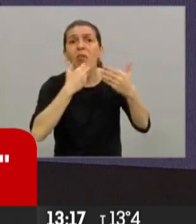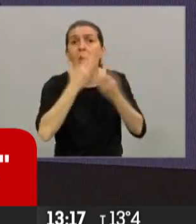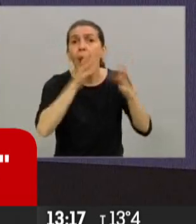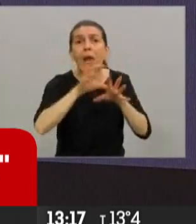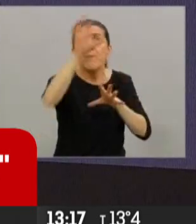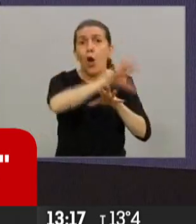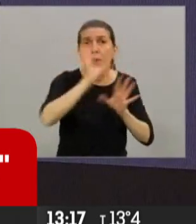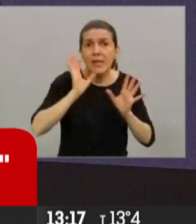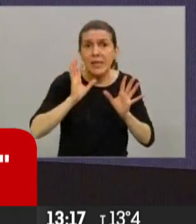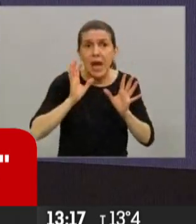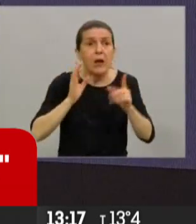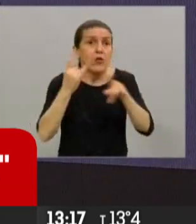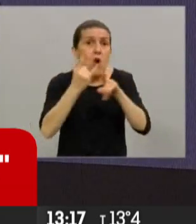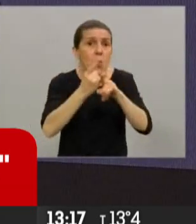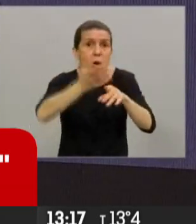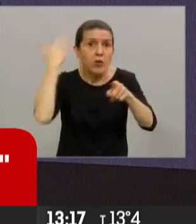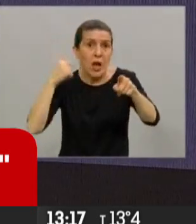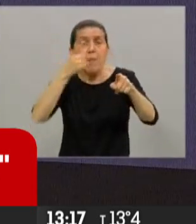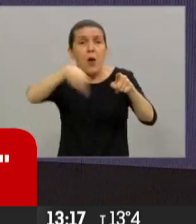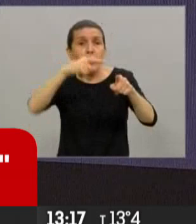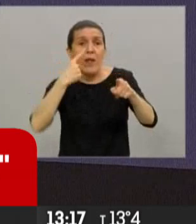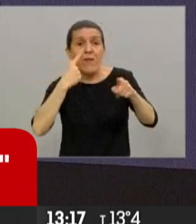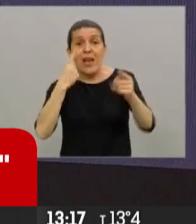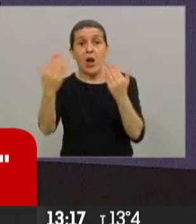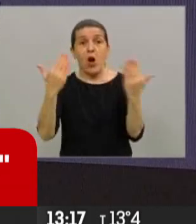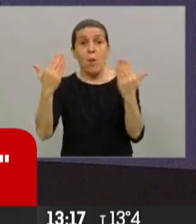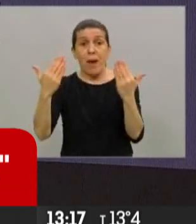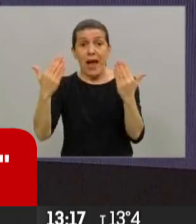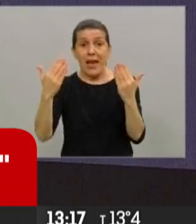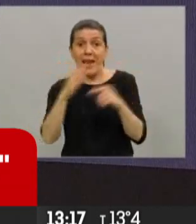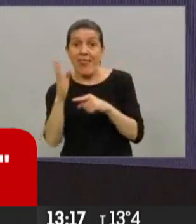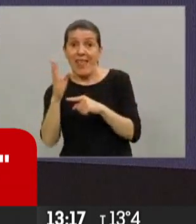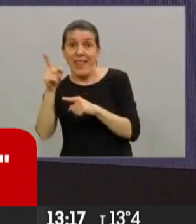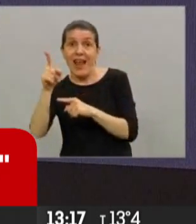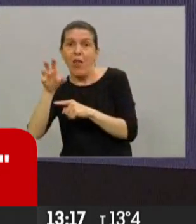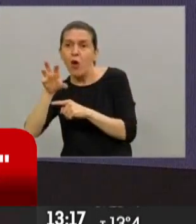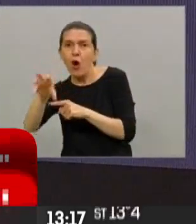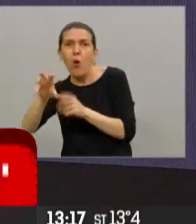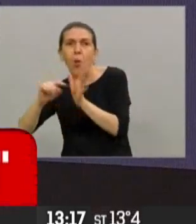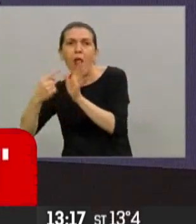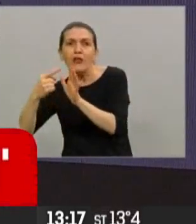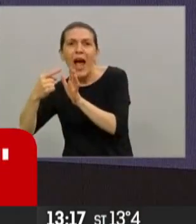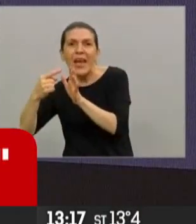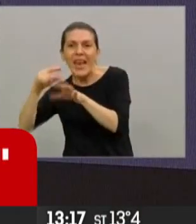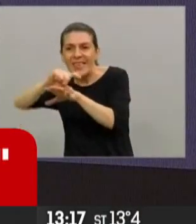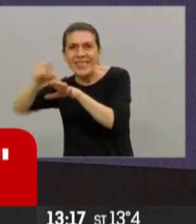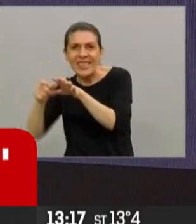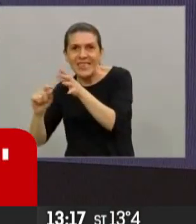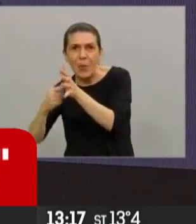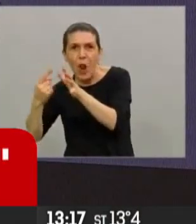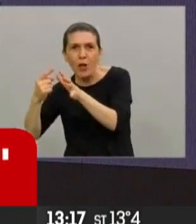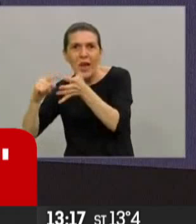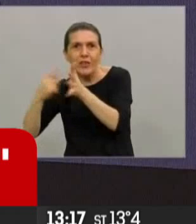del país. Como siempre, podemos comparar el área metropolitana de Buenos Aires y vemos también que